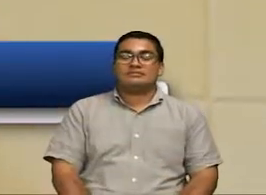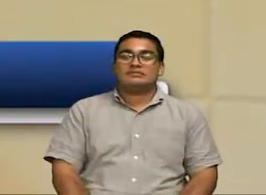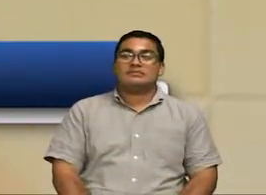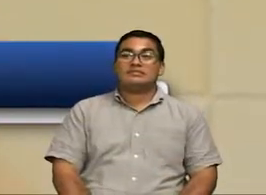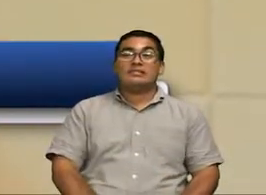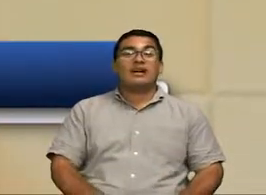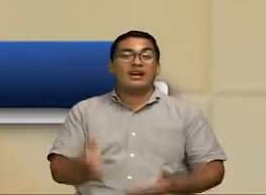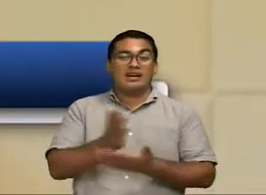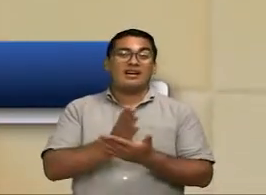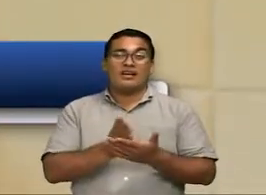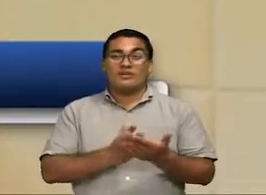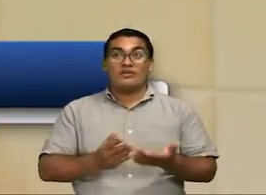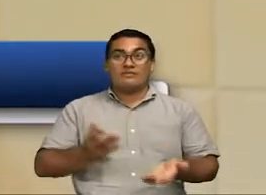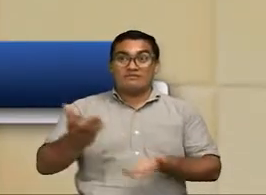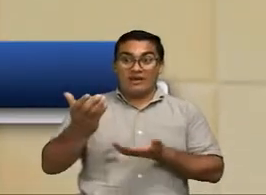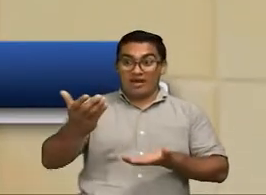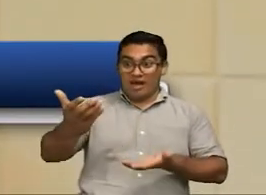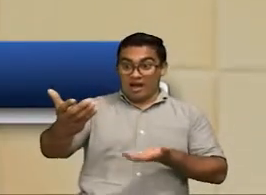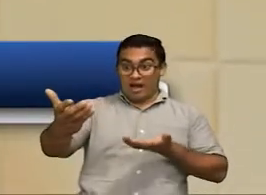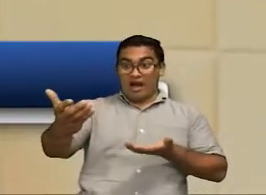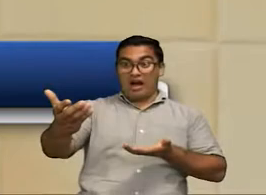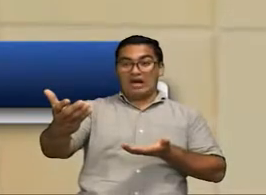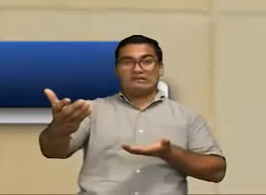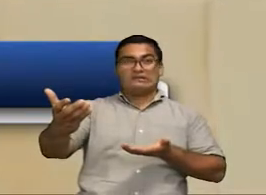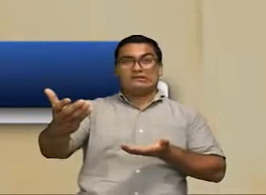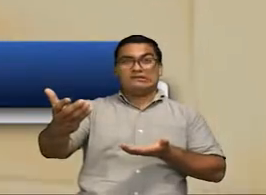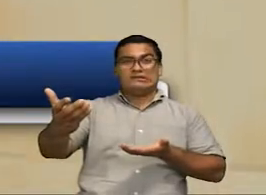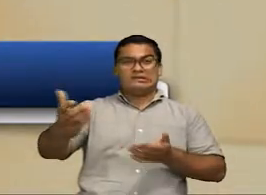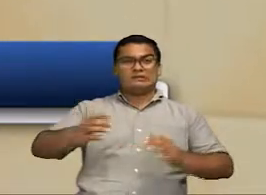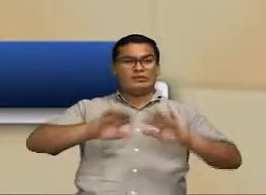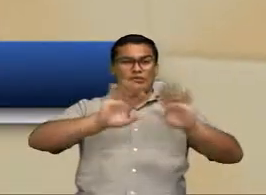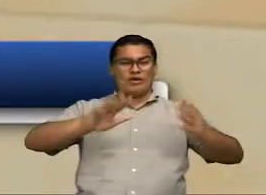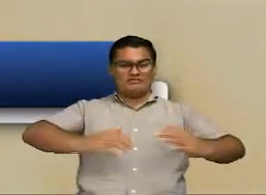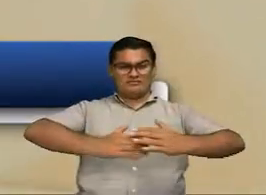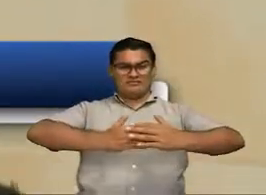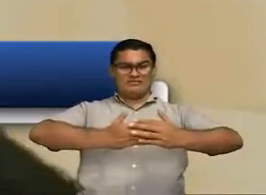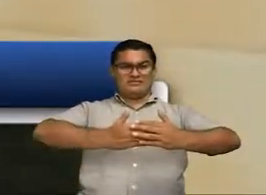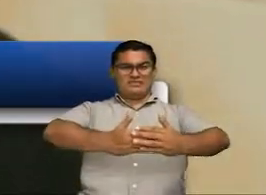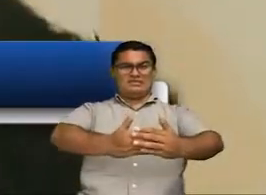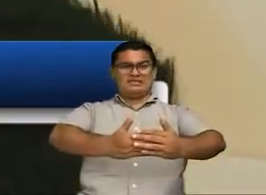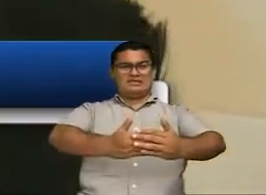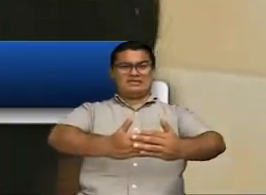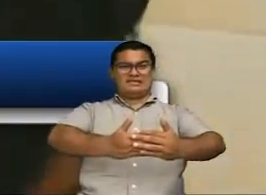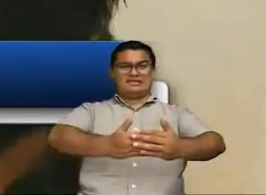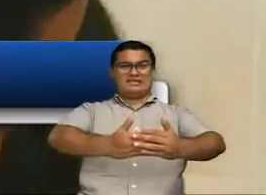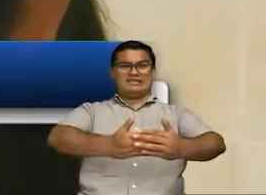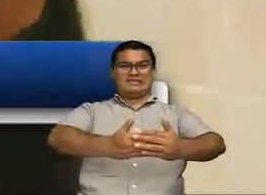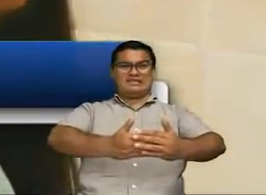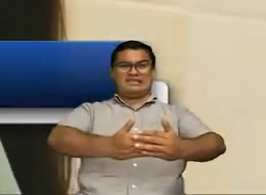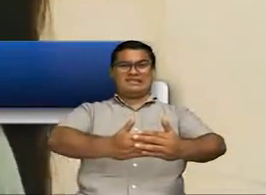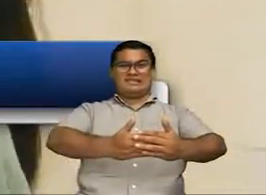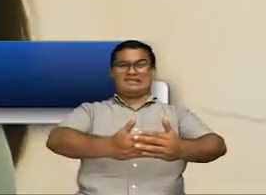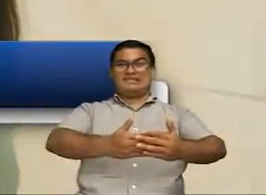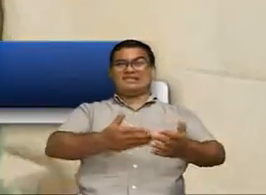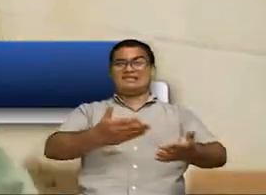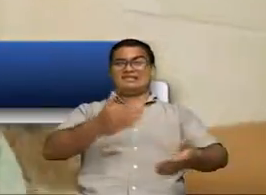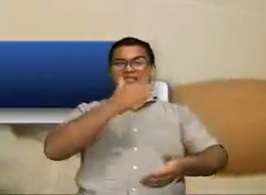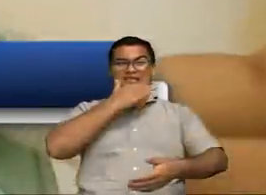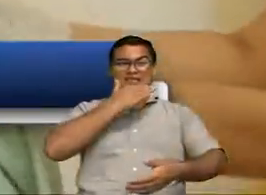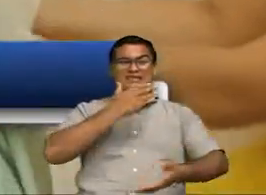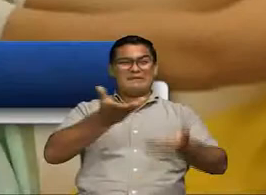son niños grandes, nosotros le llamamos niños macrosómicos. Entonces, bueno, más de 4.000 kilogramos.